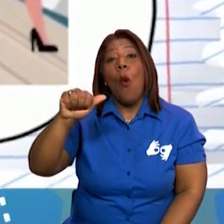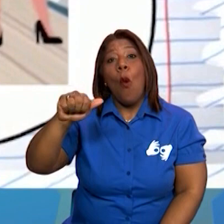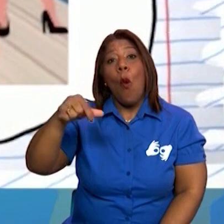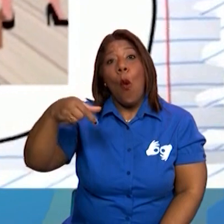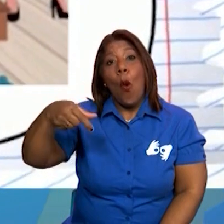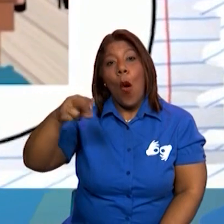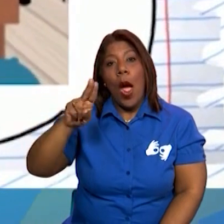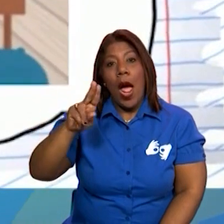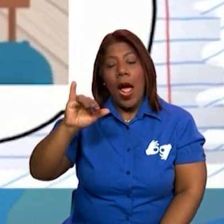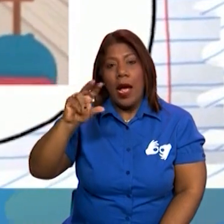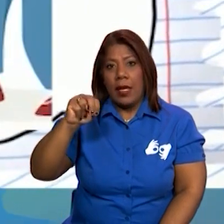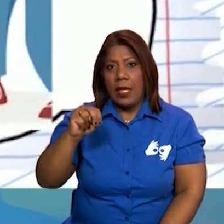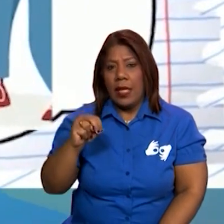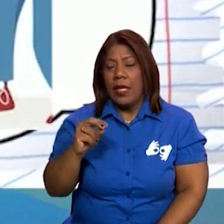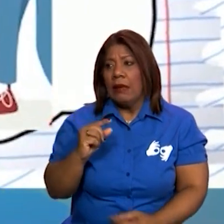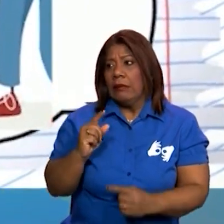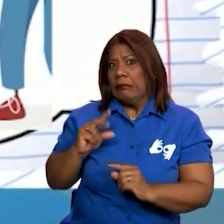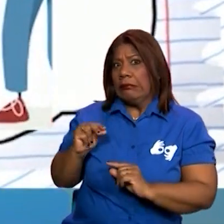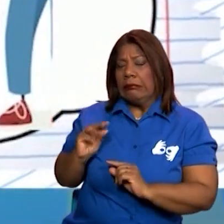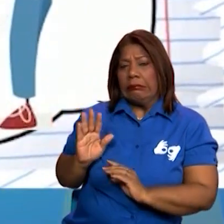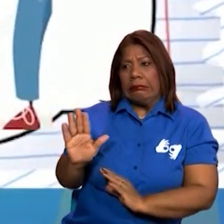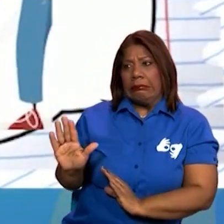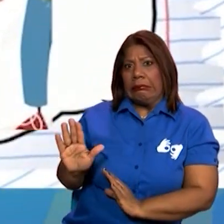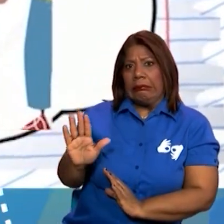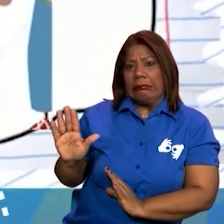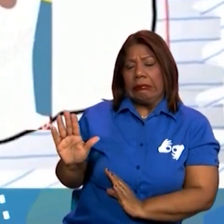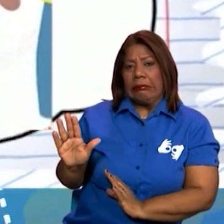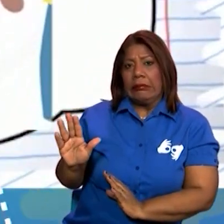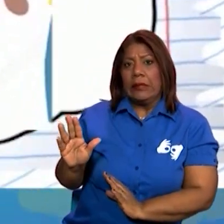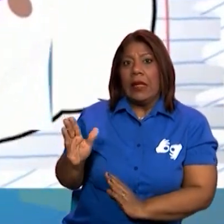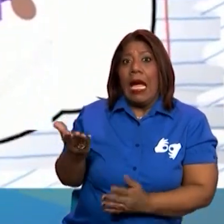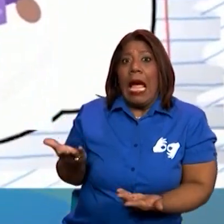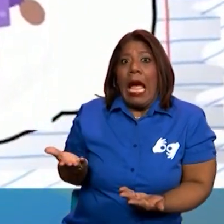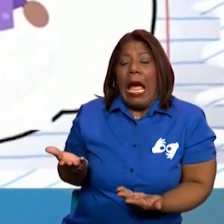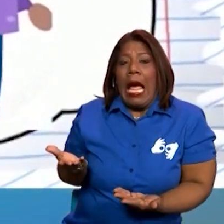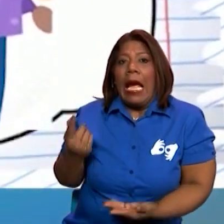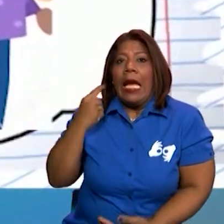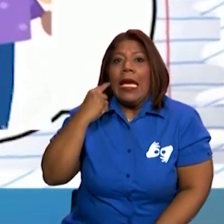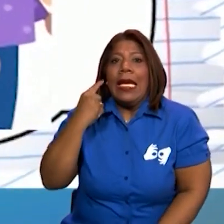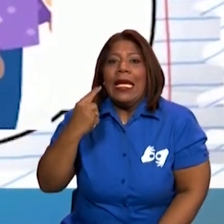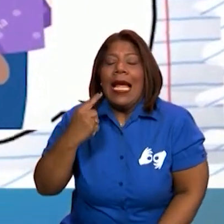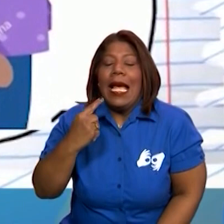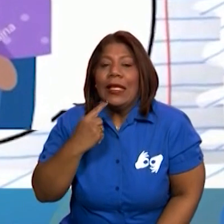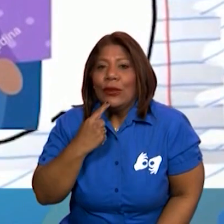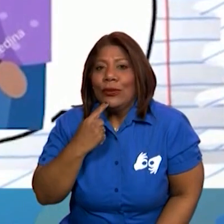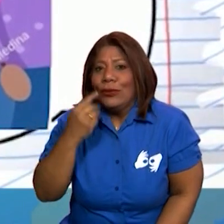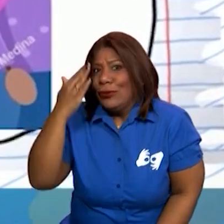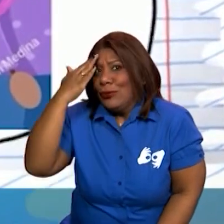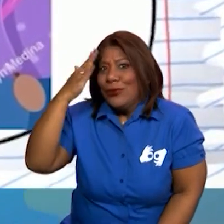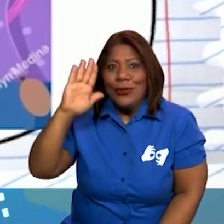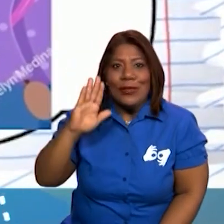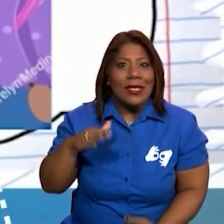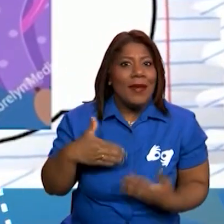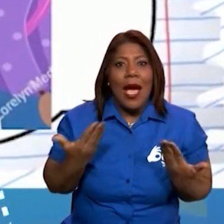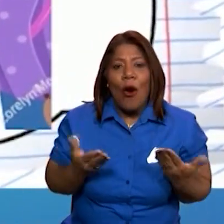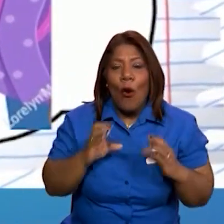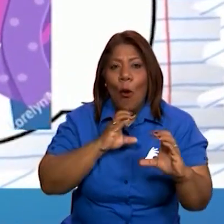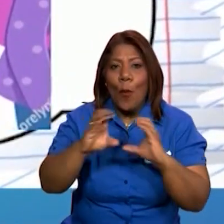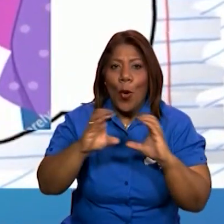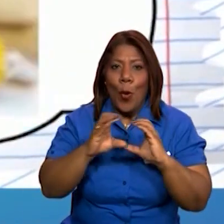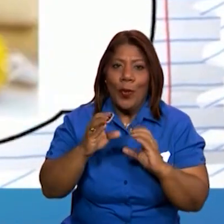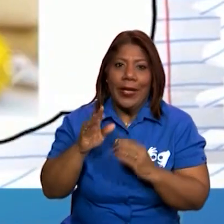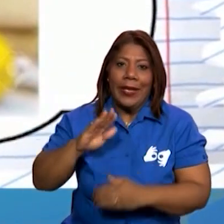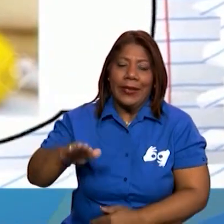pena acercarse a él porque era un niño sordo y no encontraban la forma de comunicarse con